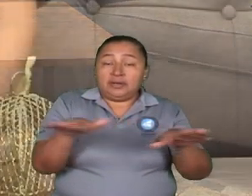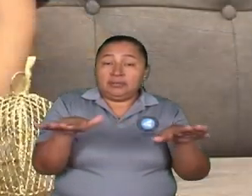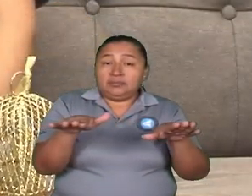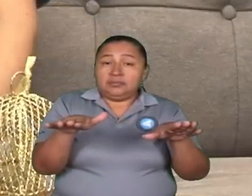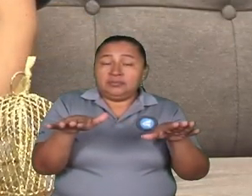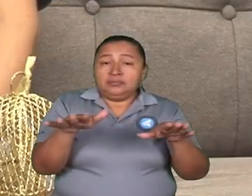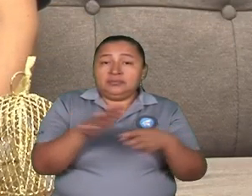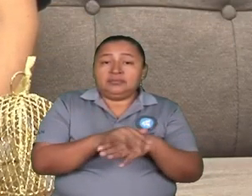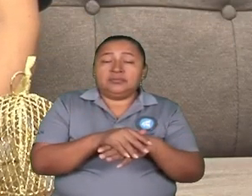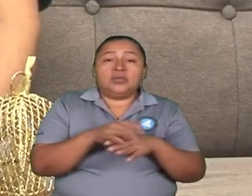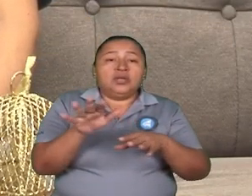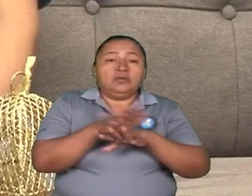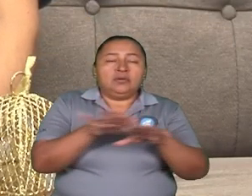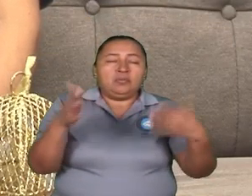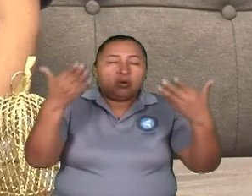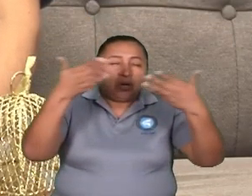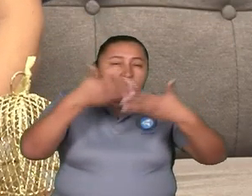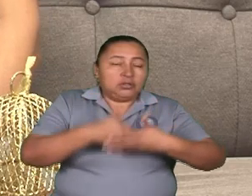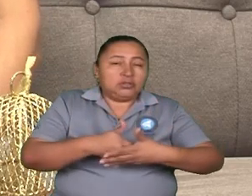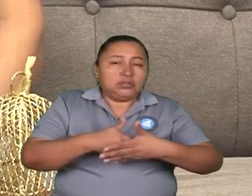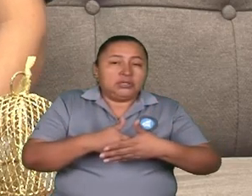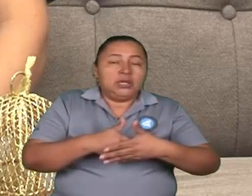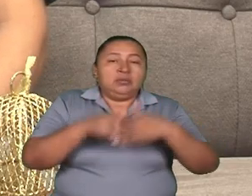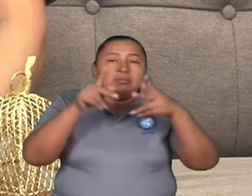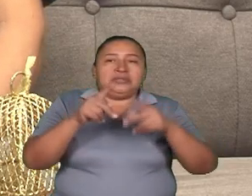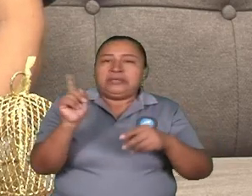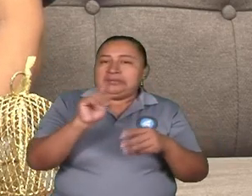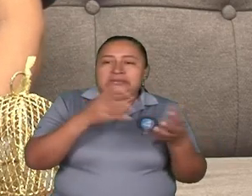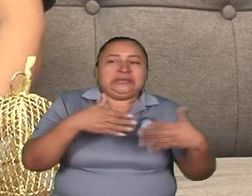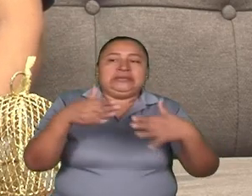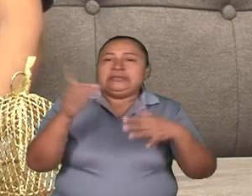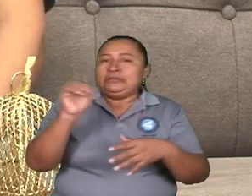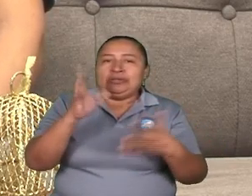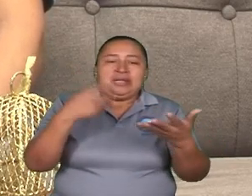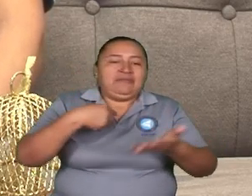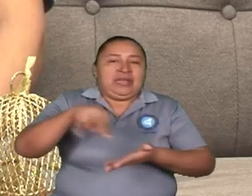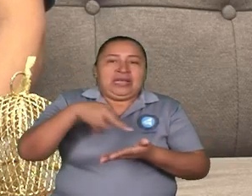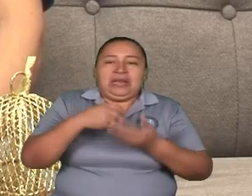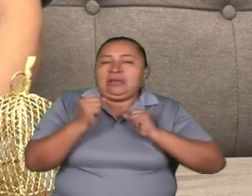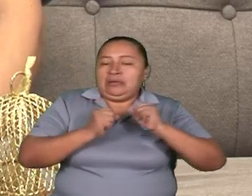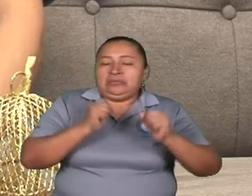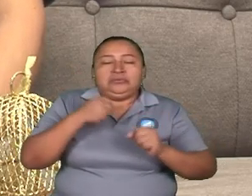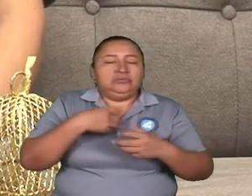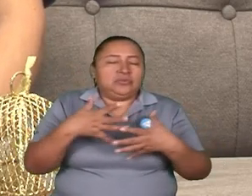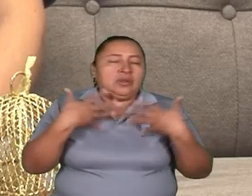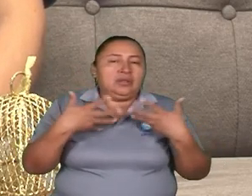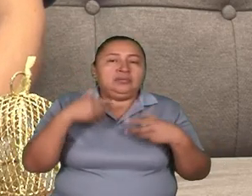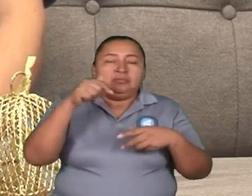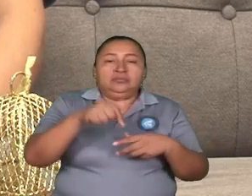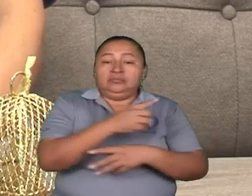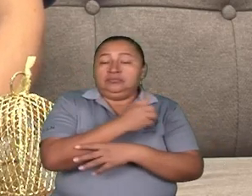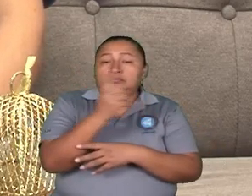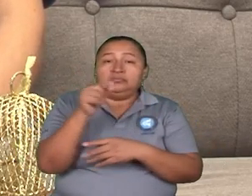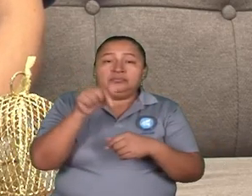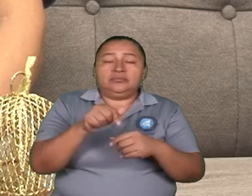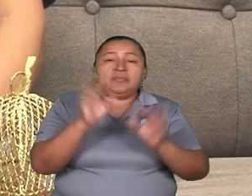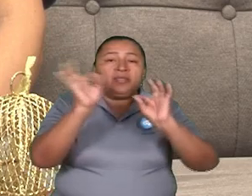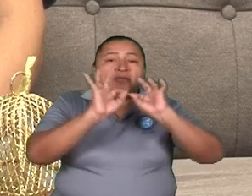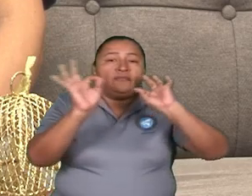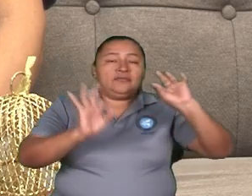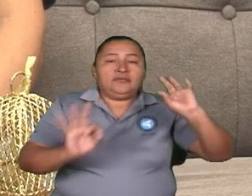hecho, es decir, porque también el Instituto Nicaragüense de Turismo, hay que decirlo, cada vez que hace una actividad, no solo sobrepasa